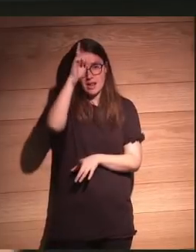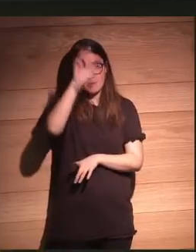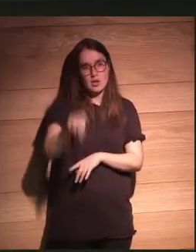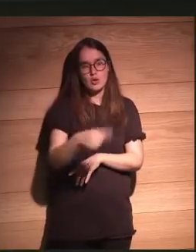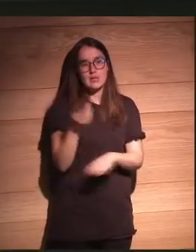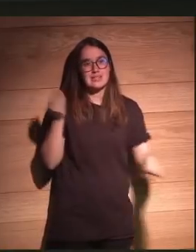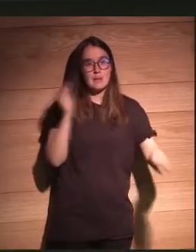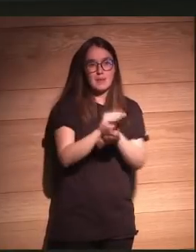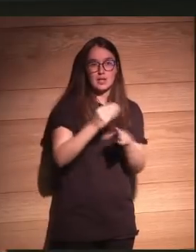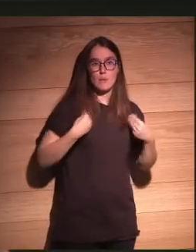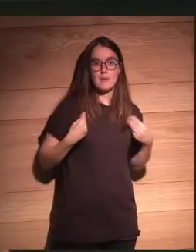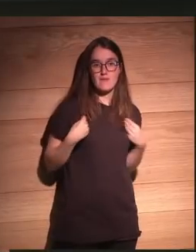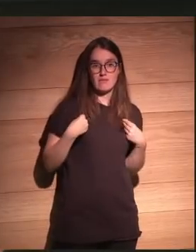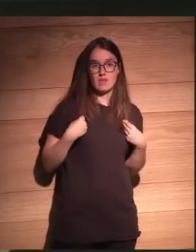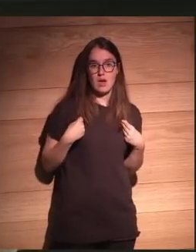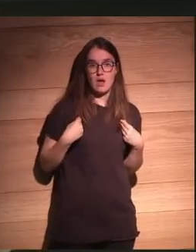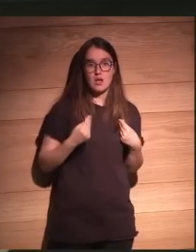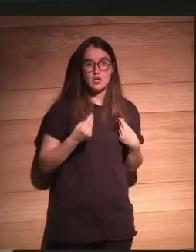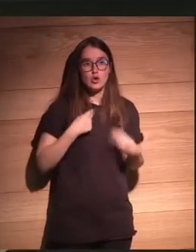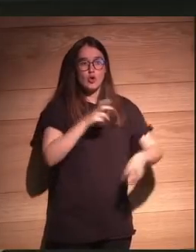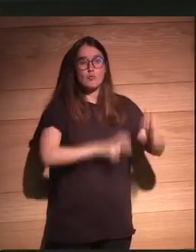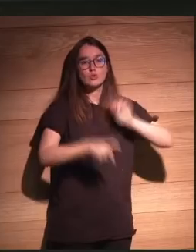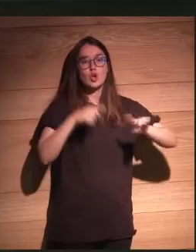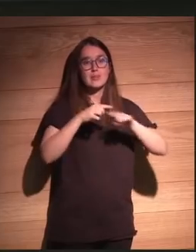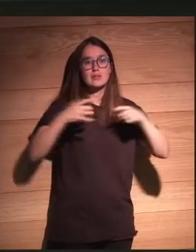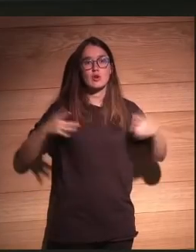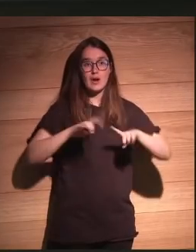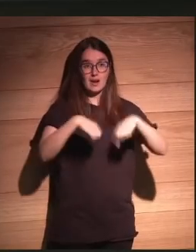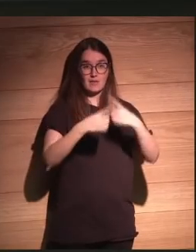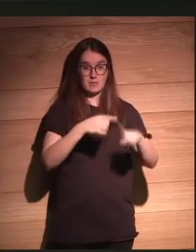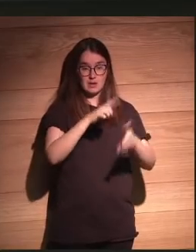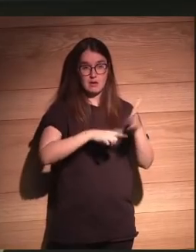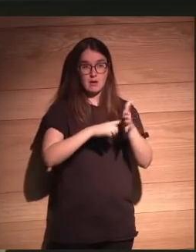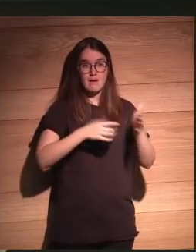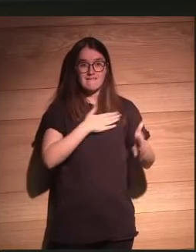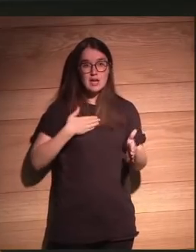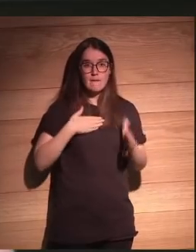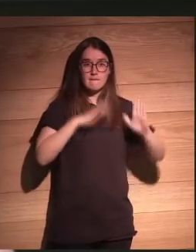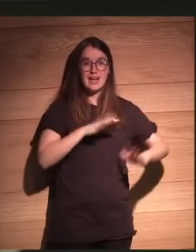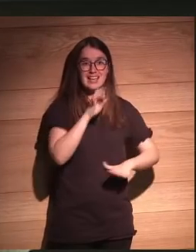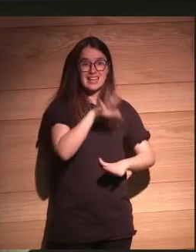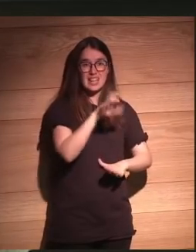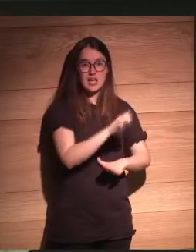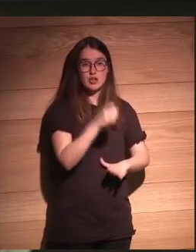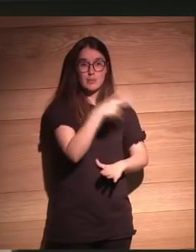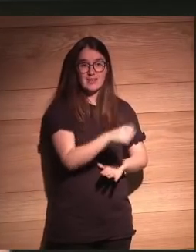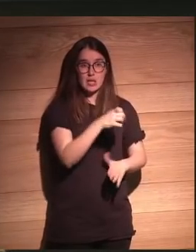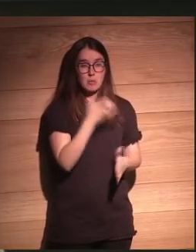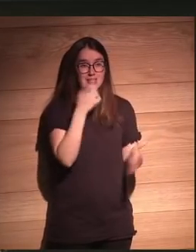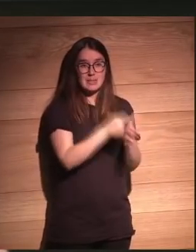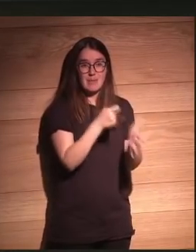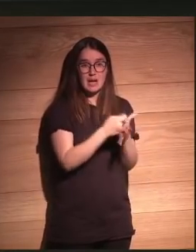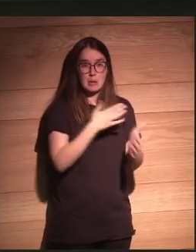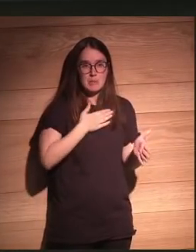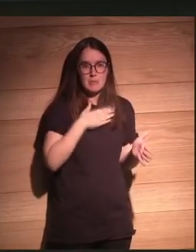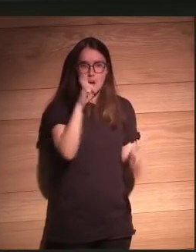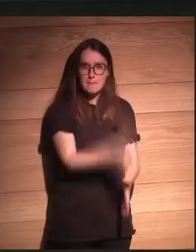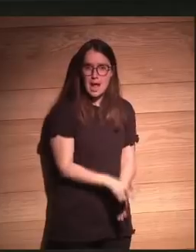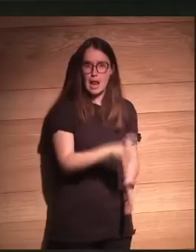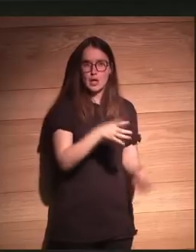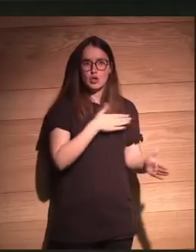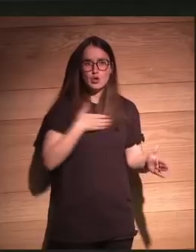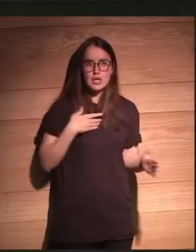dices: invierto en vivienda y a mí lo que busco es que la familia, los inquilinos se queden 15 o 20 años, porque mientras paguen la vivienda a mí me sale, no quiero